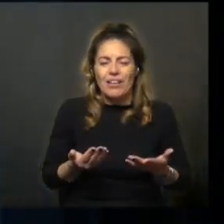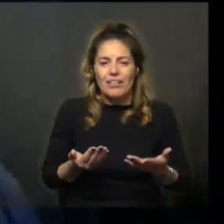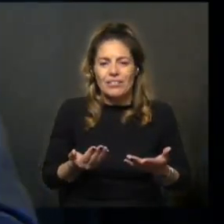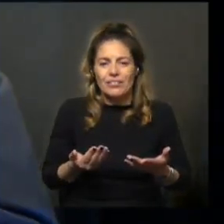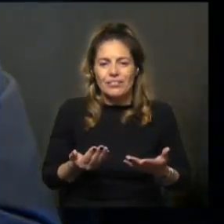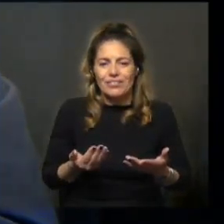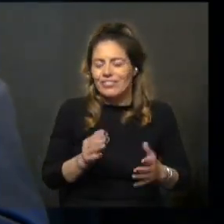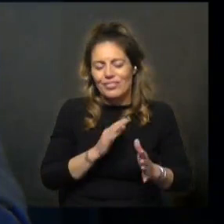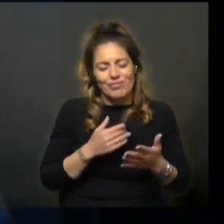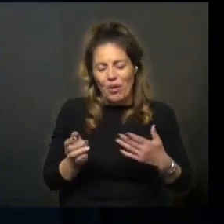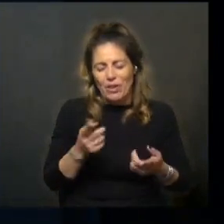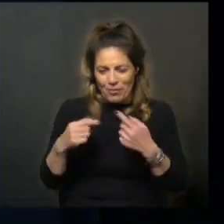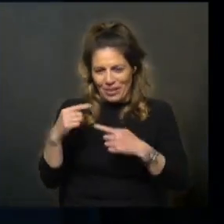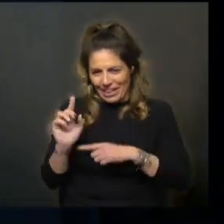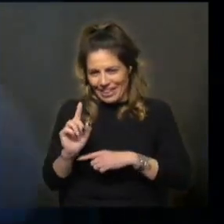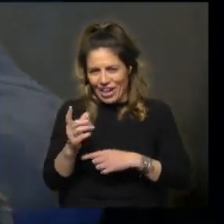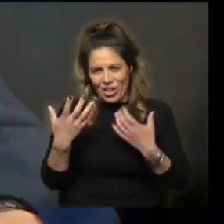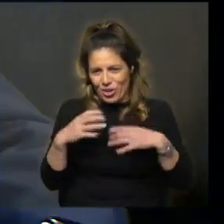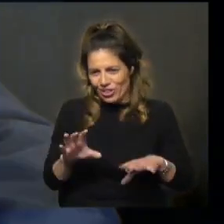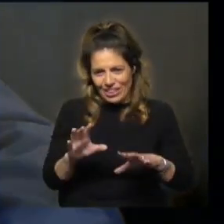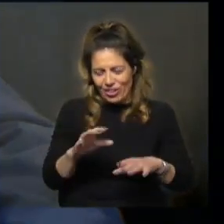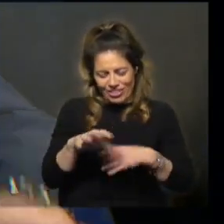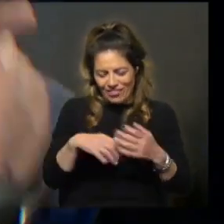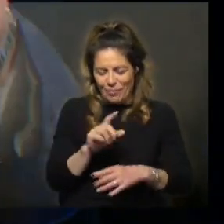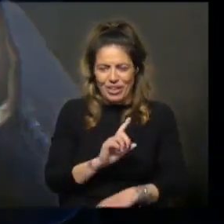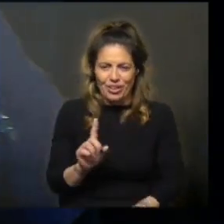ya voy a volver atrás porque no quiero entrarme